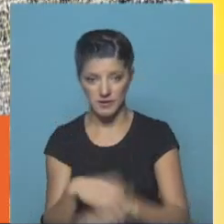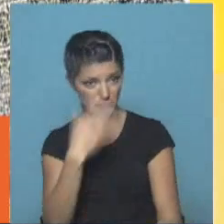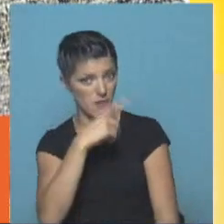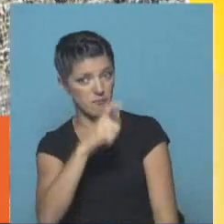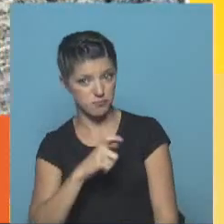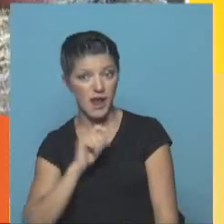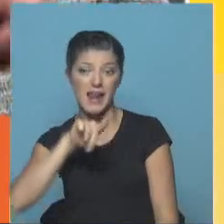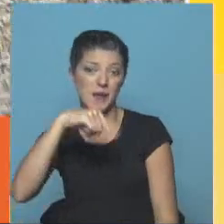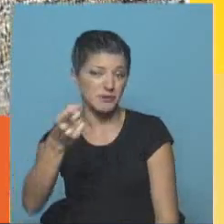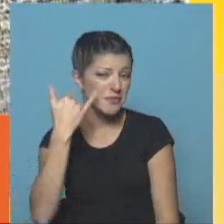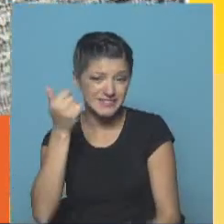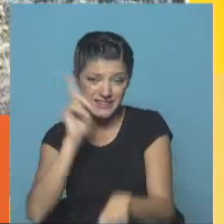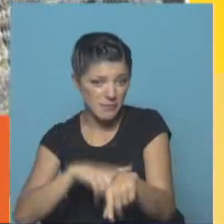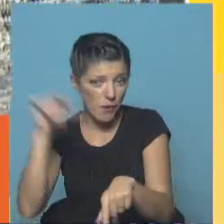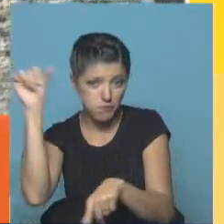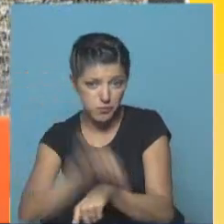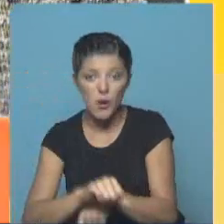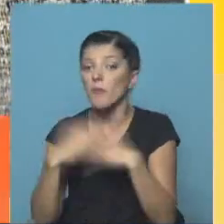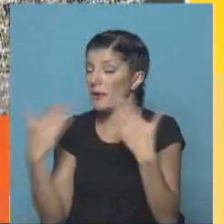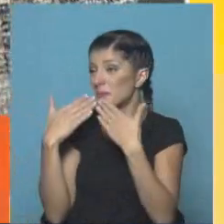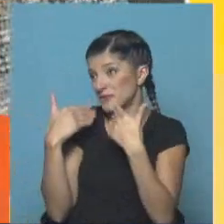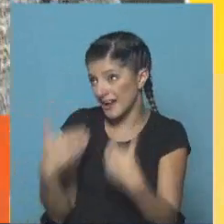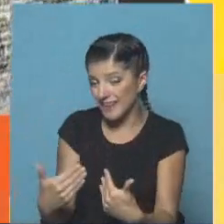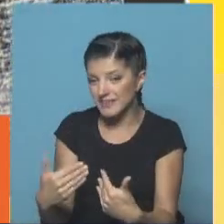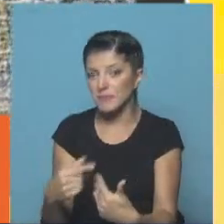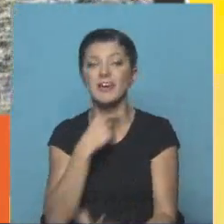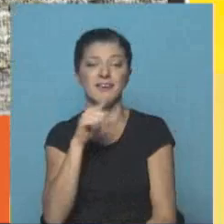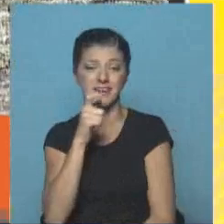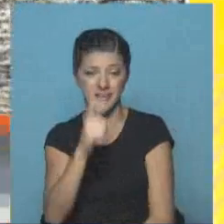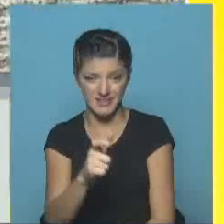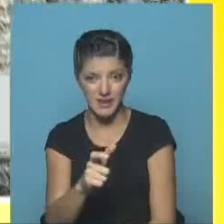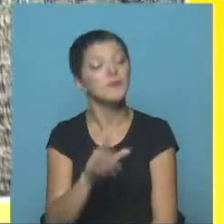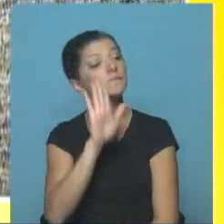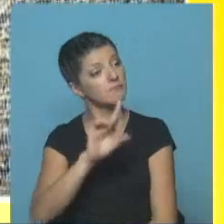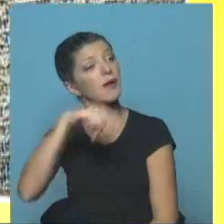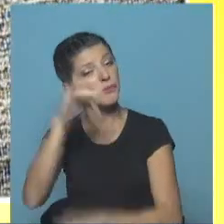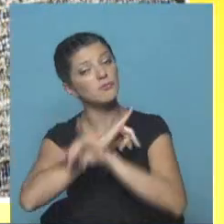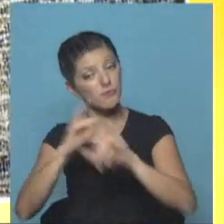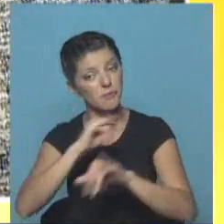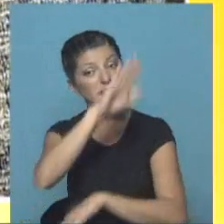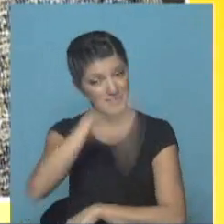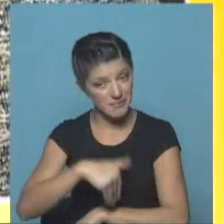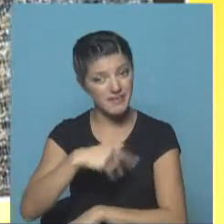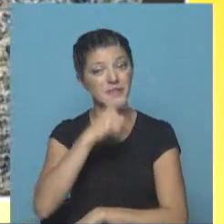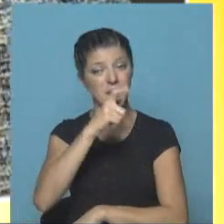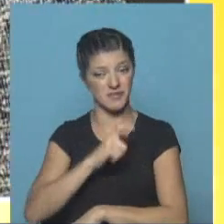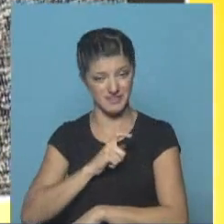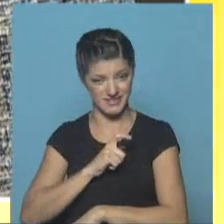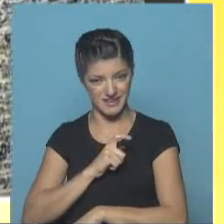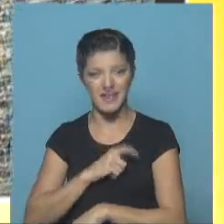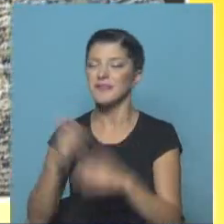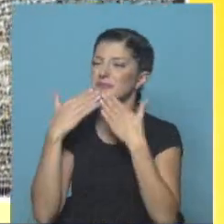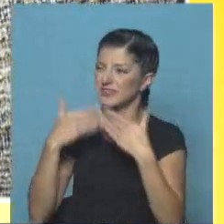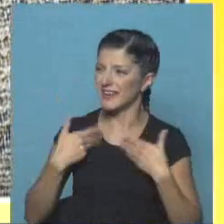la próxima vez porque nos quedamos sin tiempo. Bueno, muchas gracias, pero no es que no quiera contestarlo, está claro. Bueno, para el próximo informe del Mercosur te llamamos y me contestás por ese futuro. Gracias por la